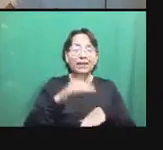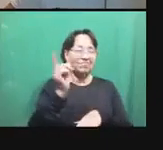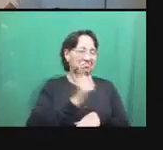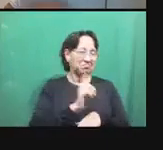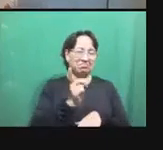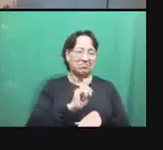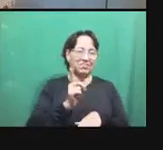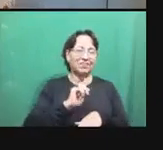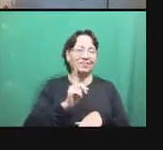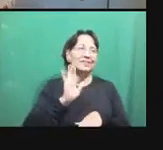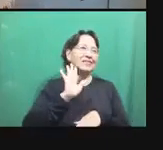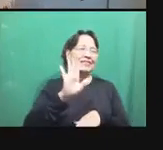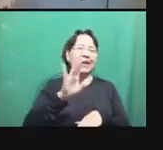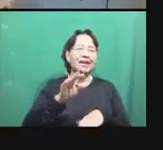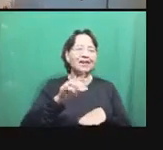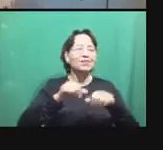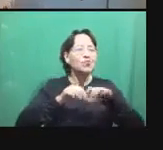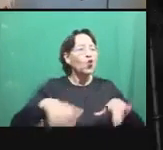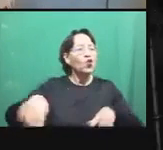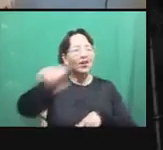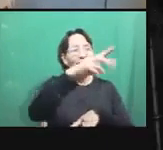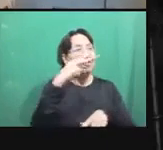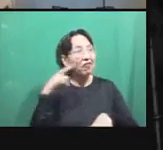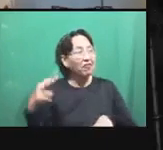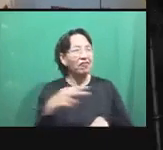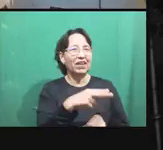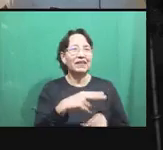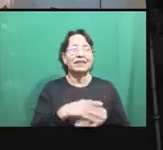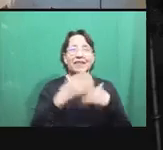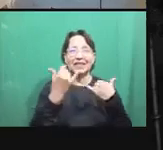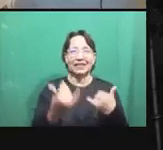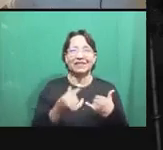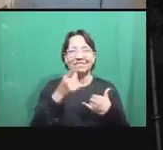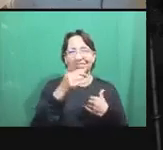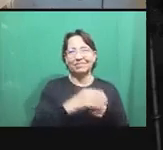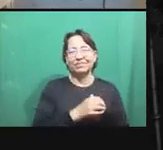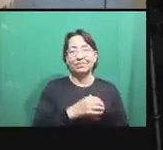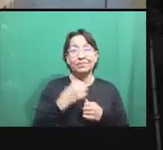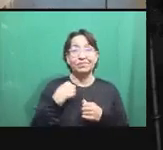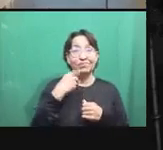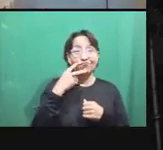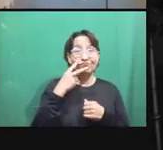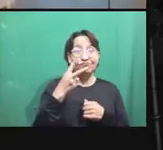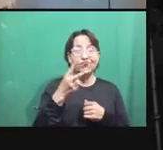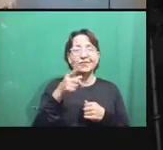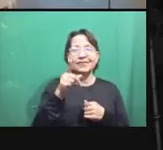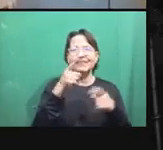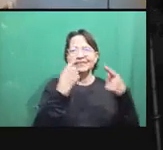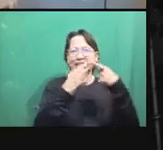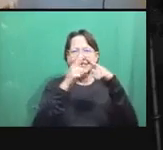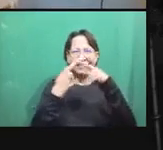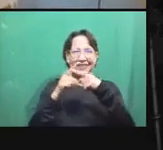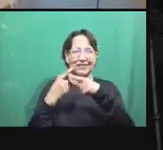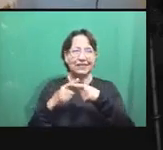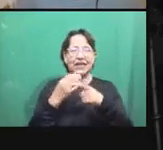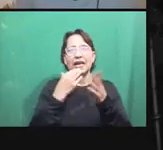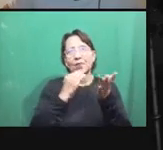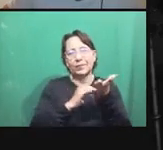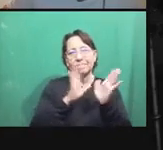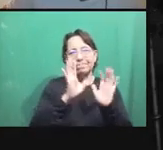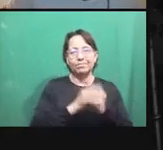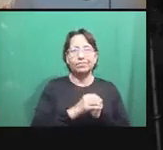público. Dentro de esta palabra, ¿sí? Podemos encontrar diferentes categorías, por decir,